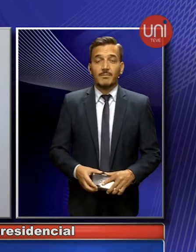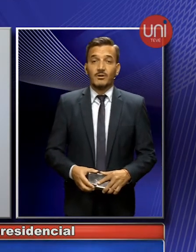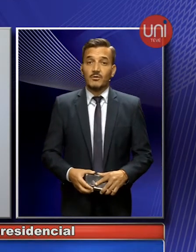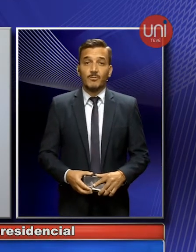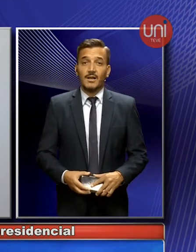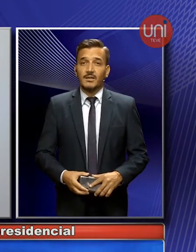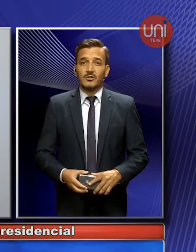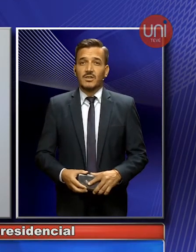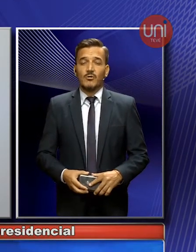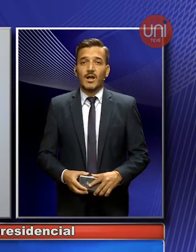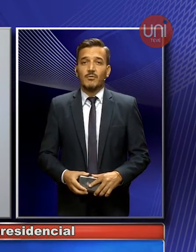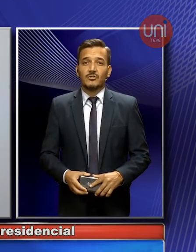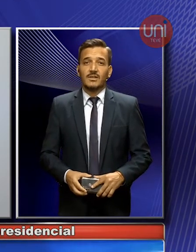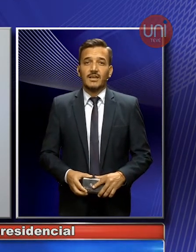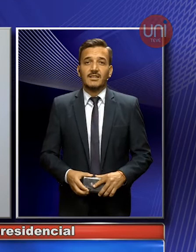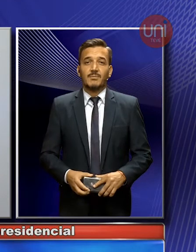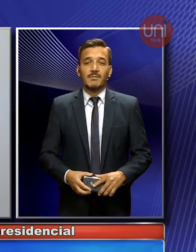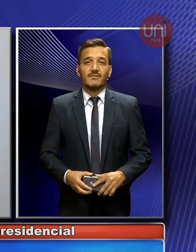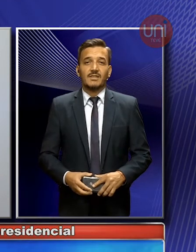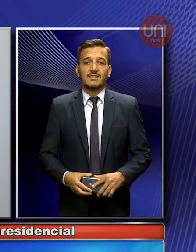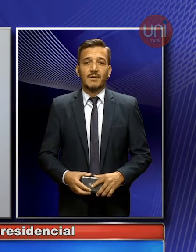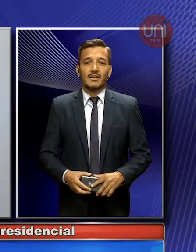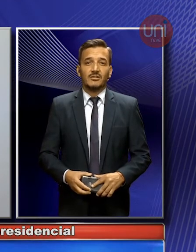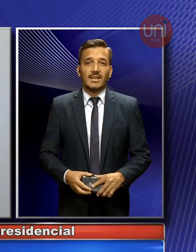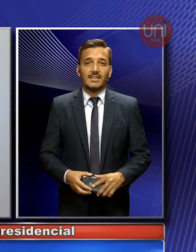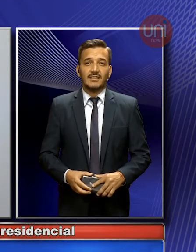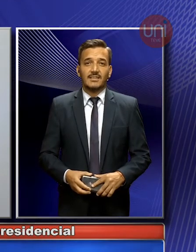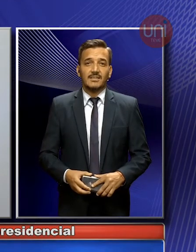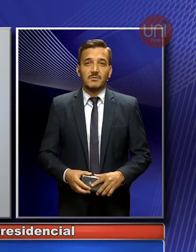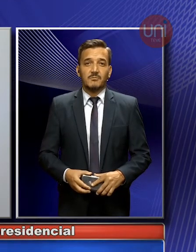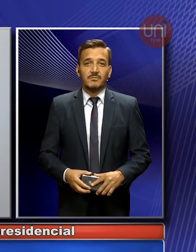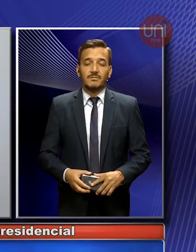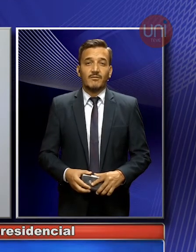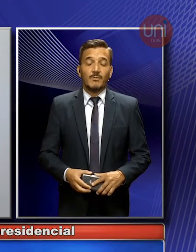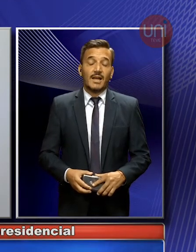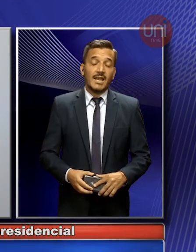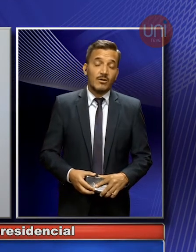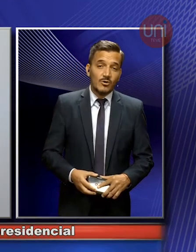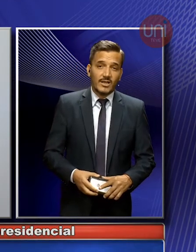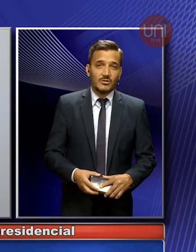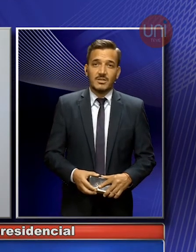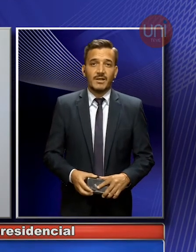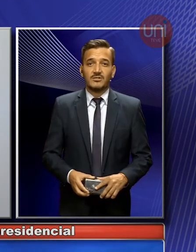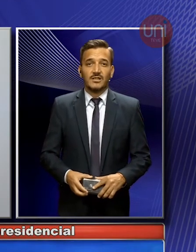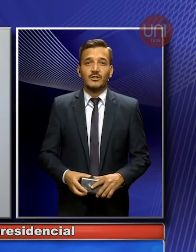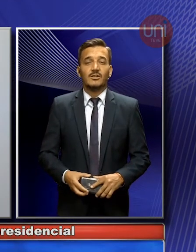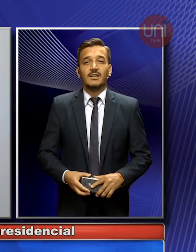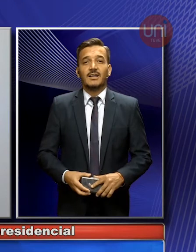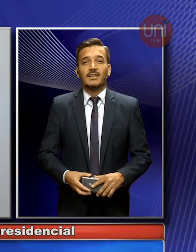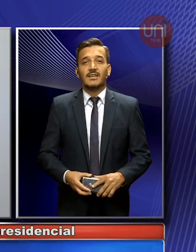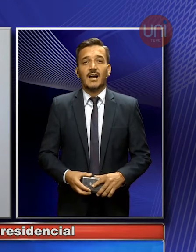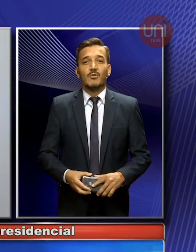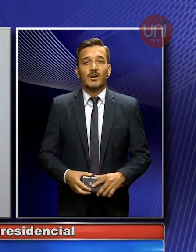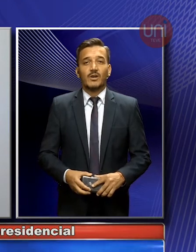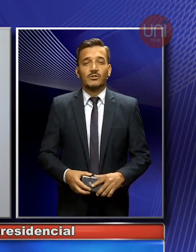espejo de Europa, nos equivocamos en este primer fin de semana, en donde la gente, de forma, en algunos casos desesperado, salió